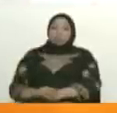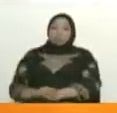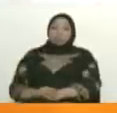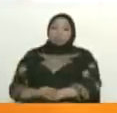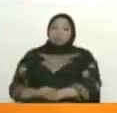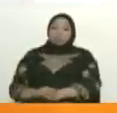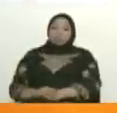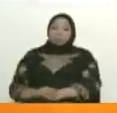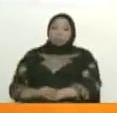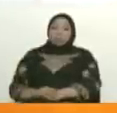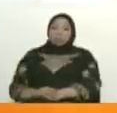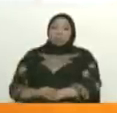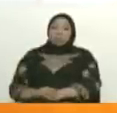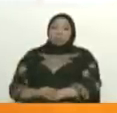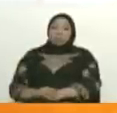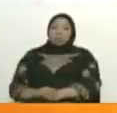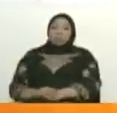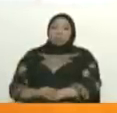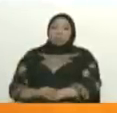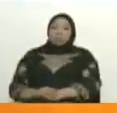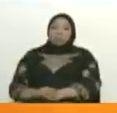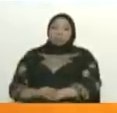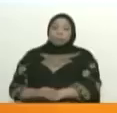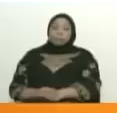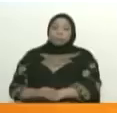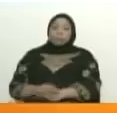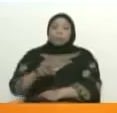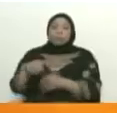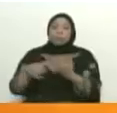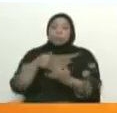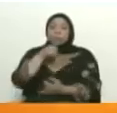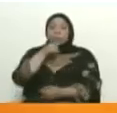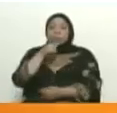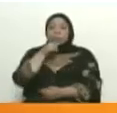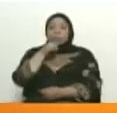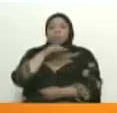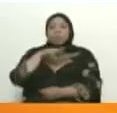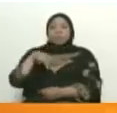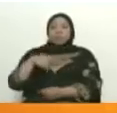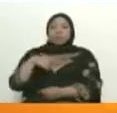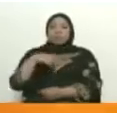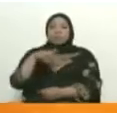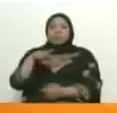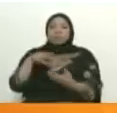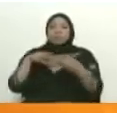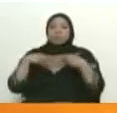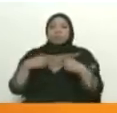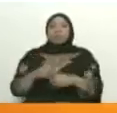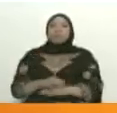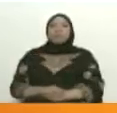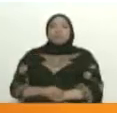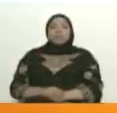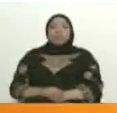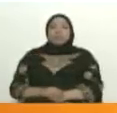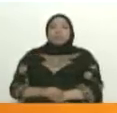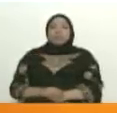estaba allí y tú la veías como una persona amable,